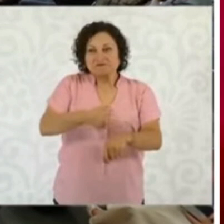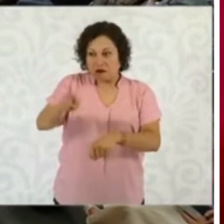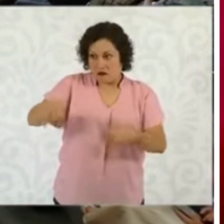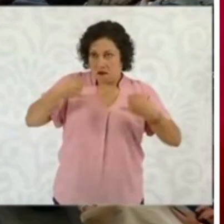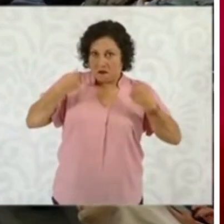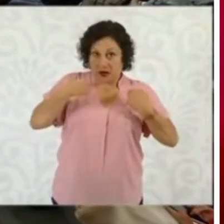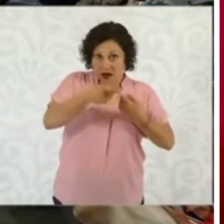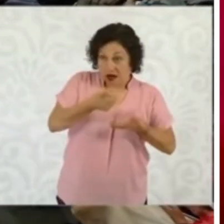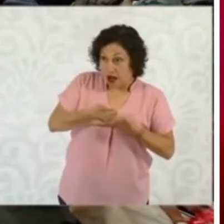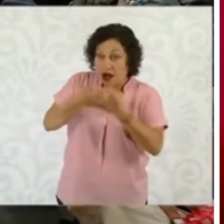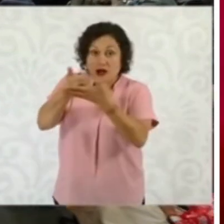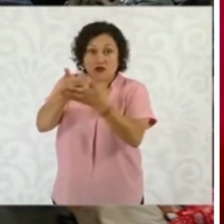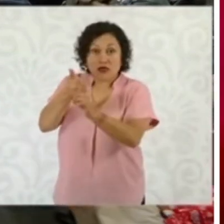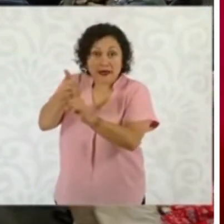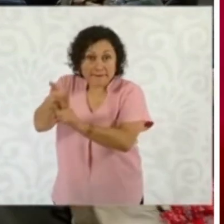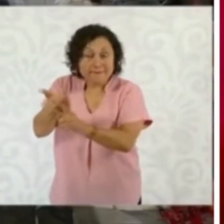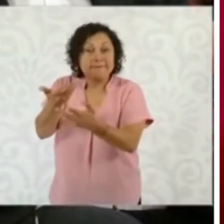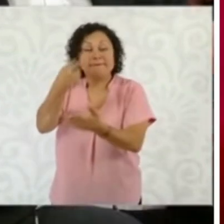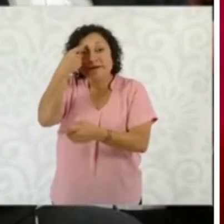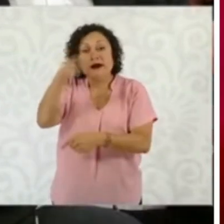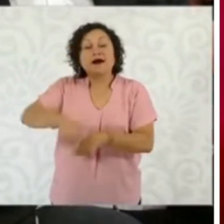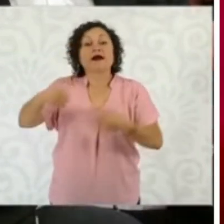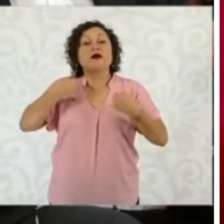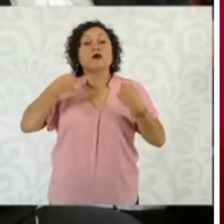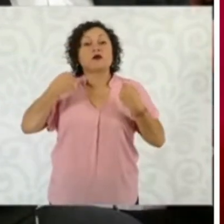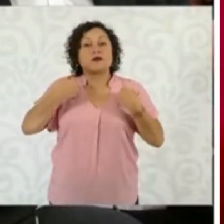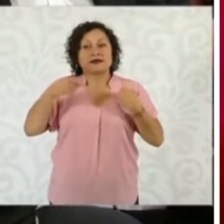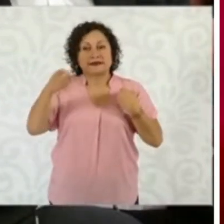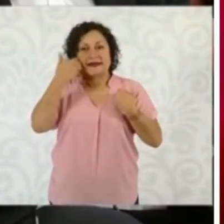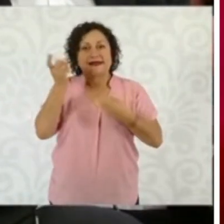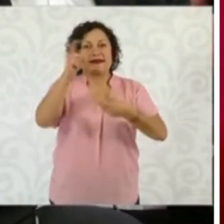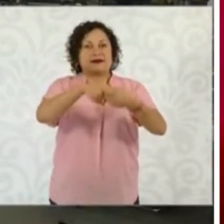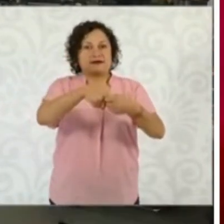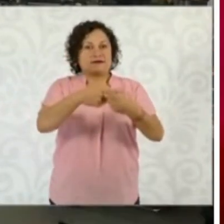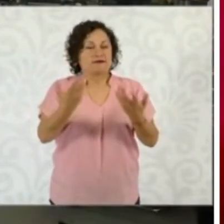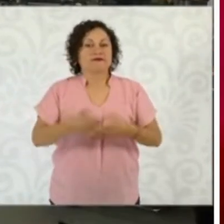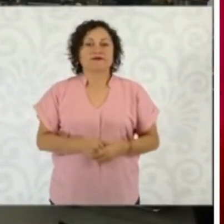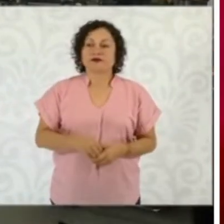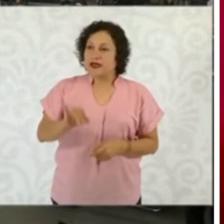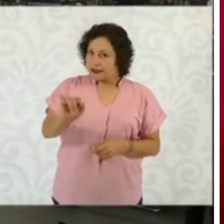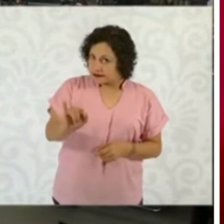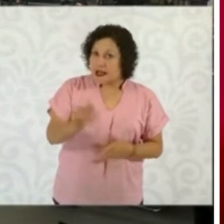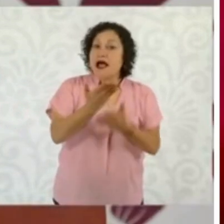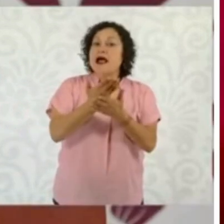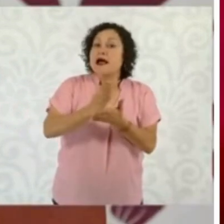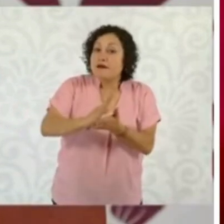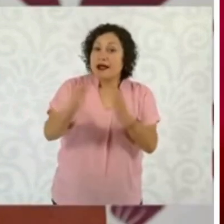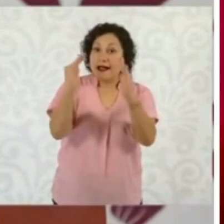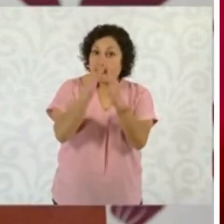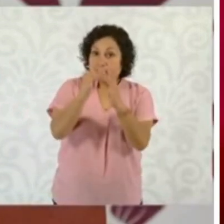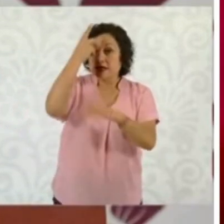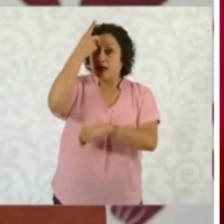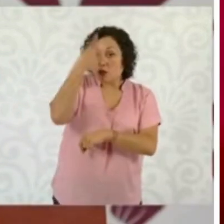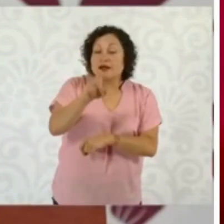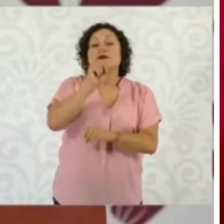que quieran solicitar este tipo de, que quieran acceder a este programa? Sí, y además hay vivienda en renta, por primera